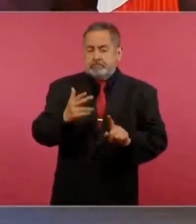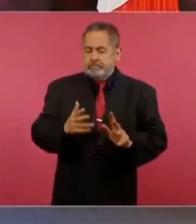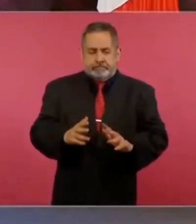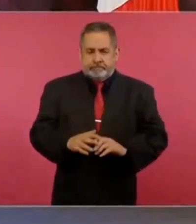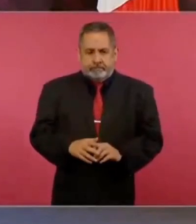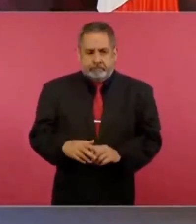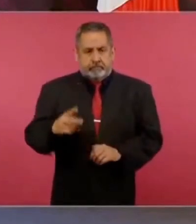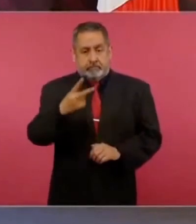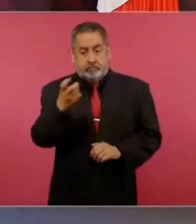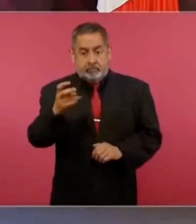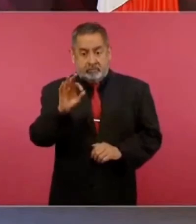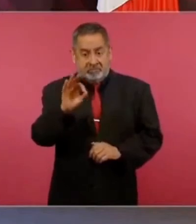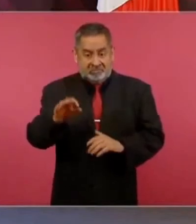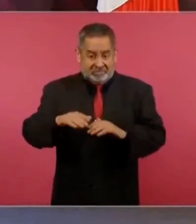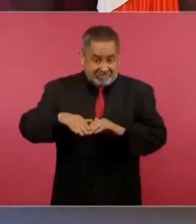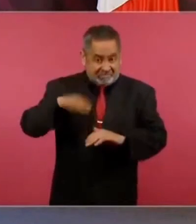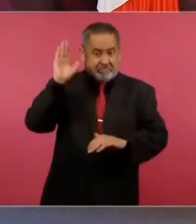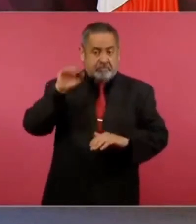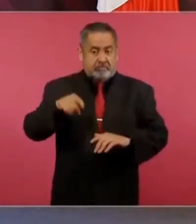200%.